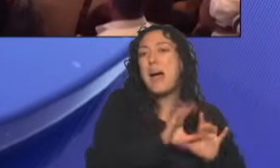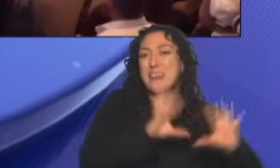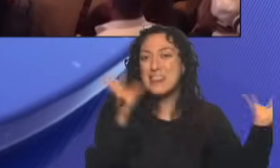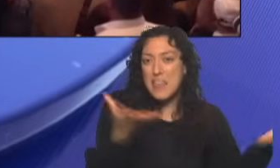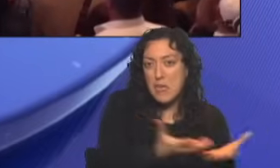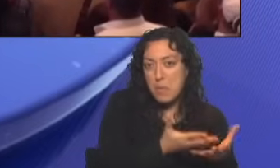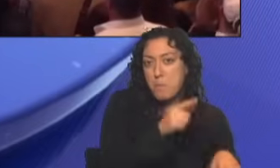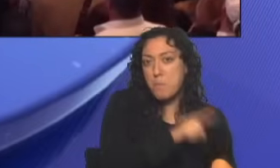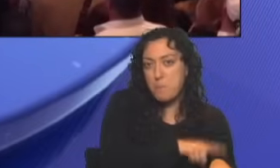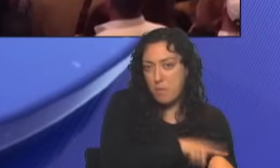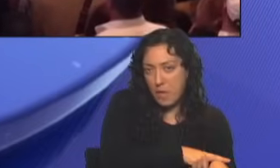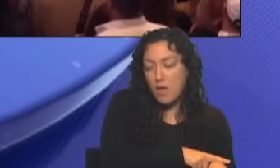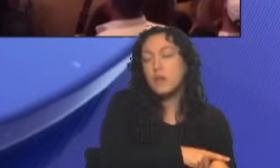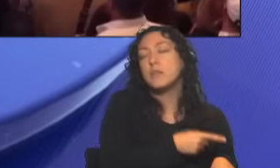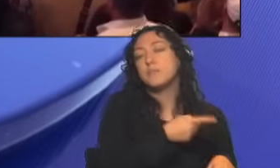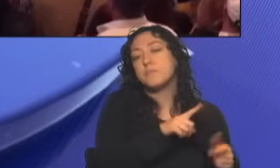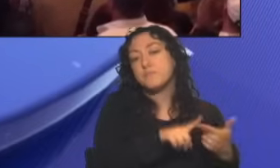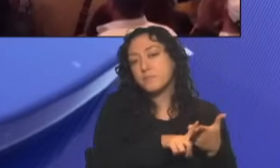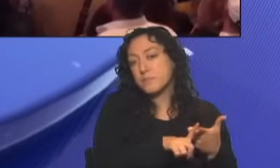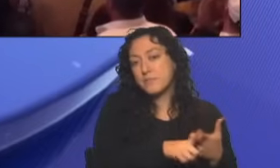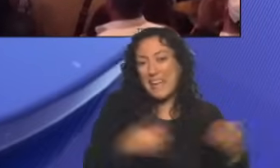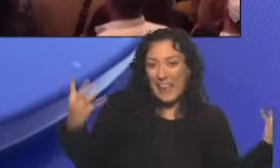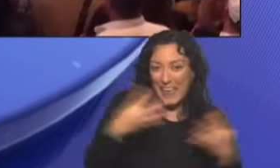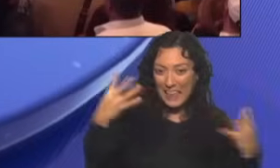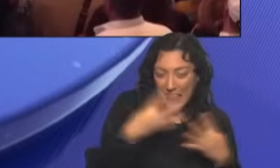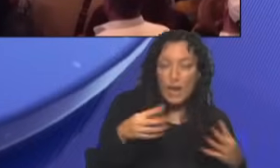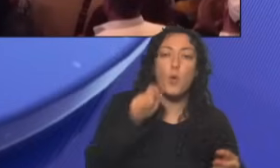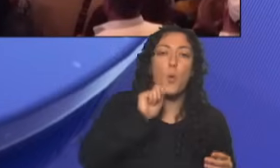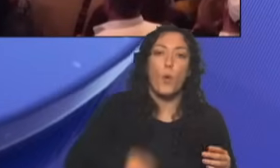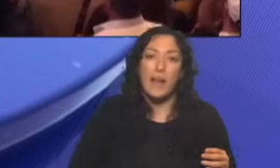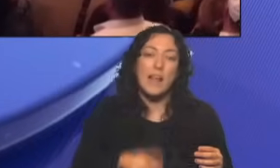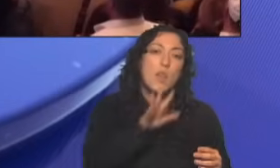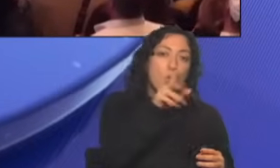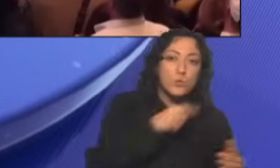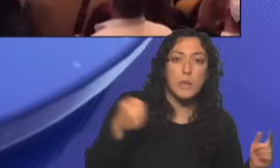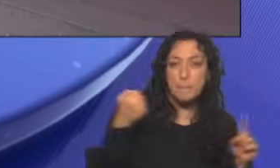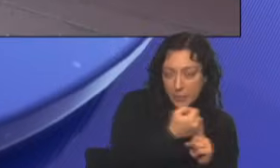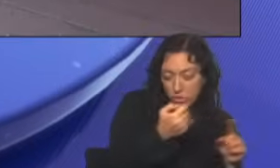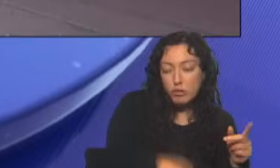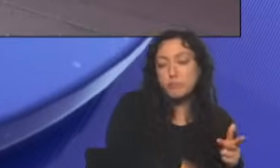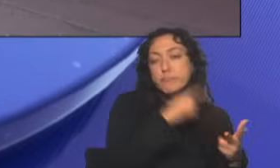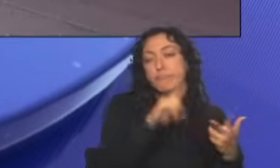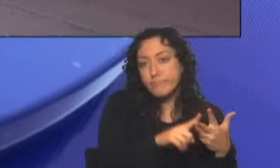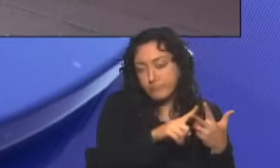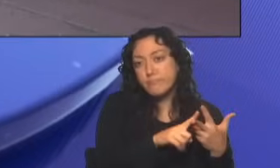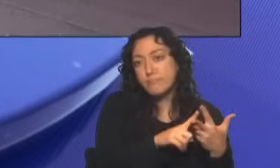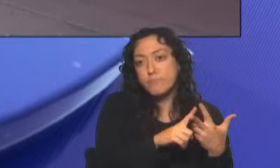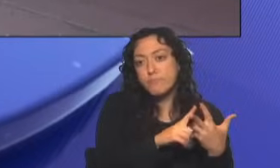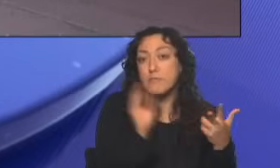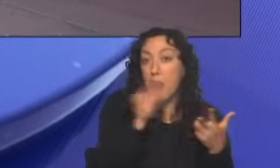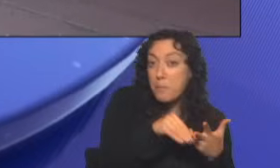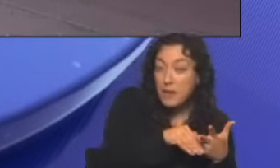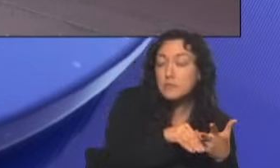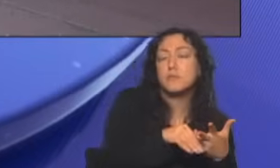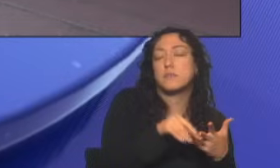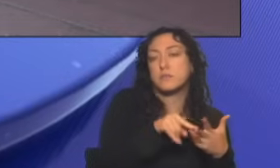atravesó el impacto de la guerra de Ucrania y Rusia, y además hay